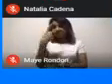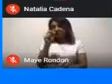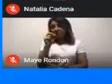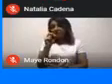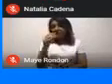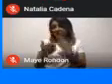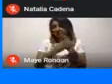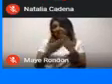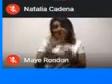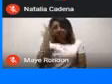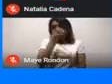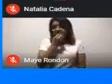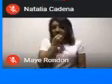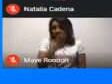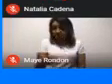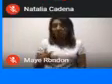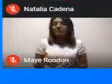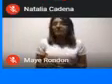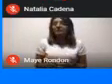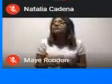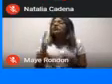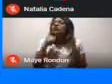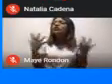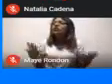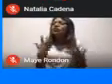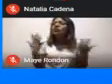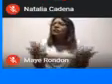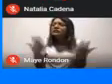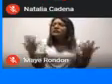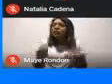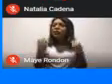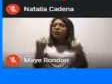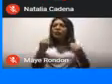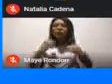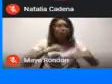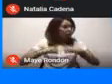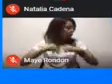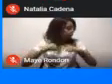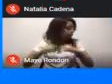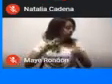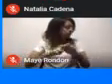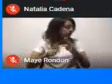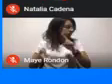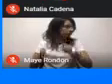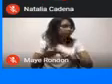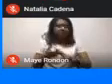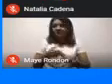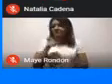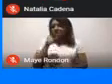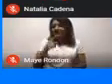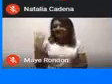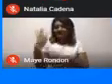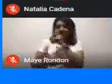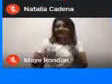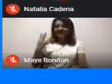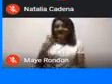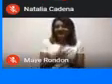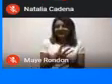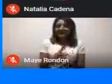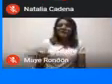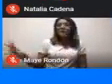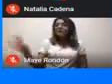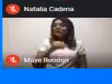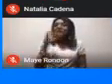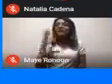sector maravilloso en donde vemos esta cantidad de movimiento alrededor del mundo, y no solamente en el mundo, sino en